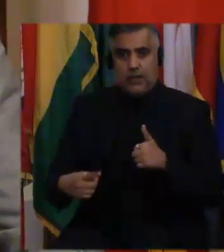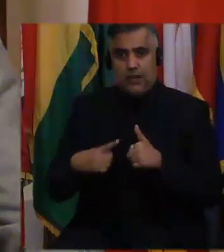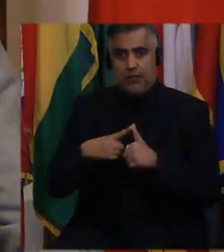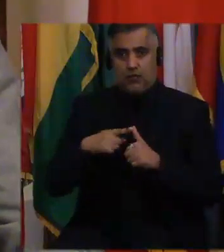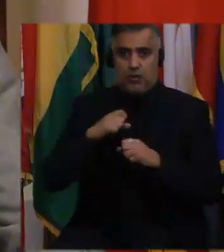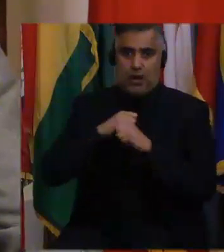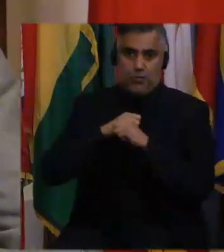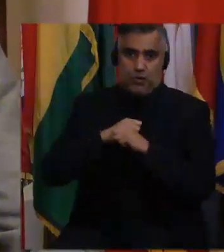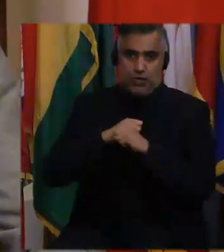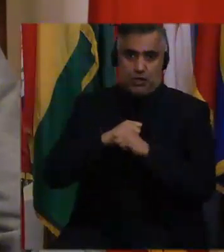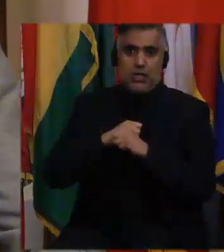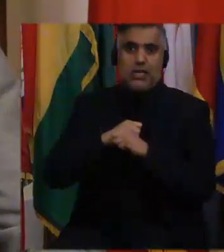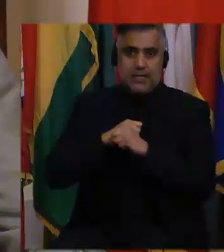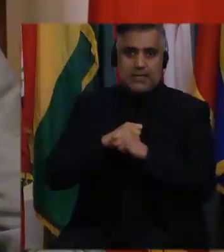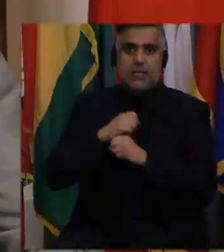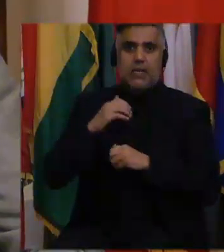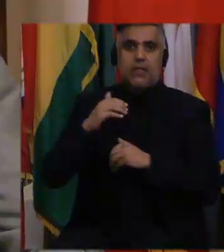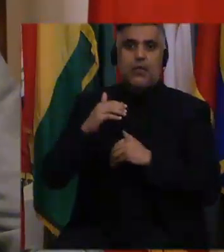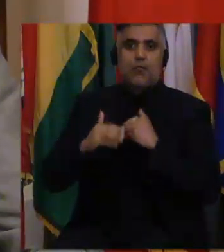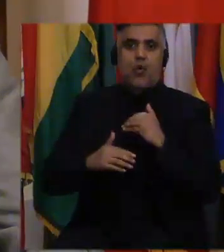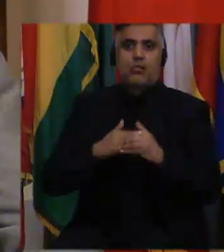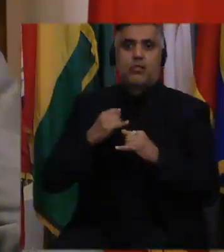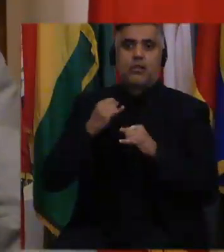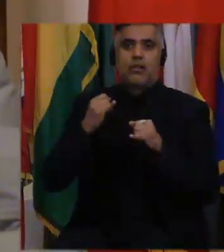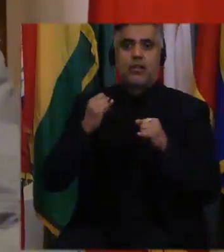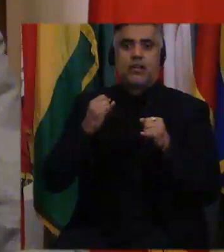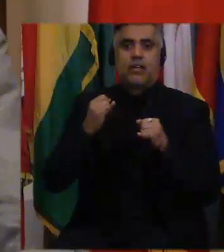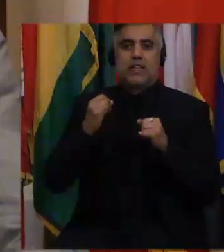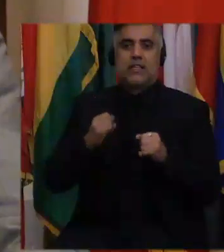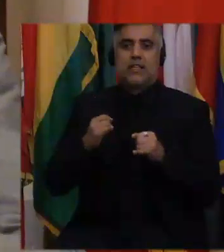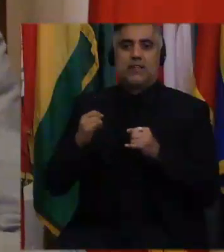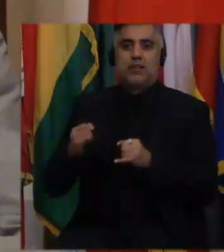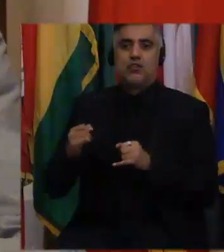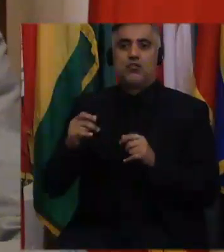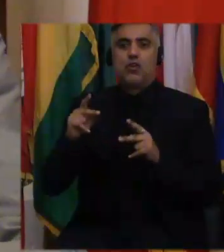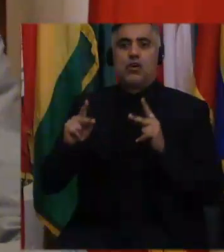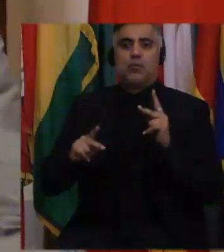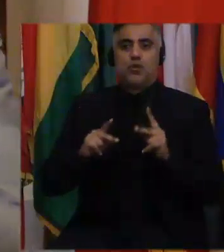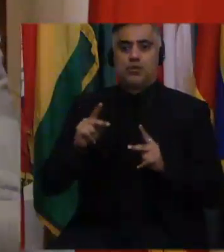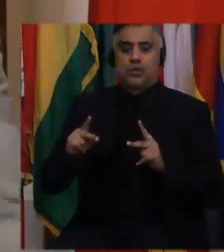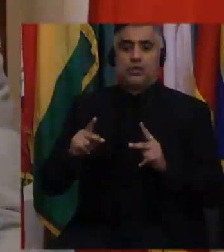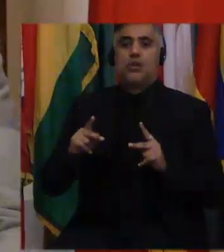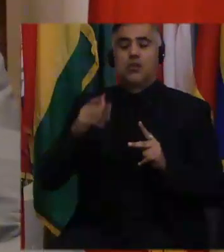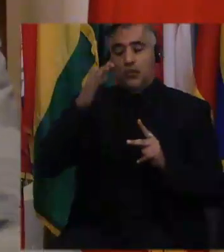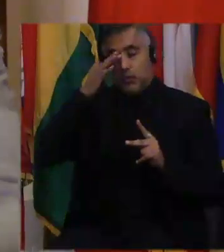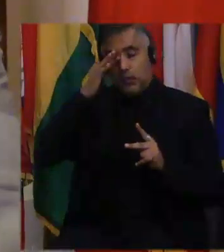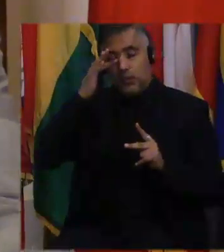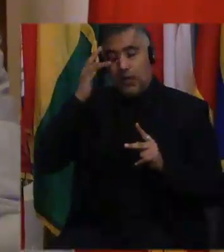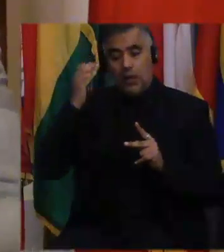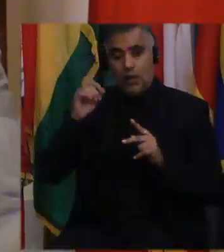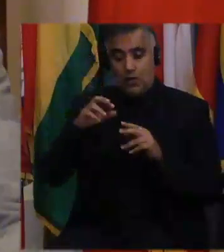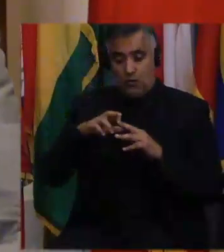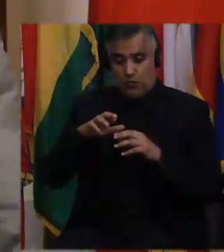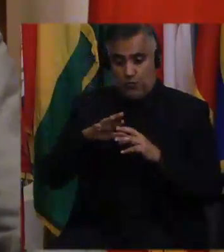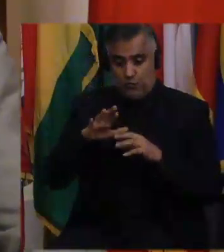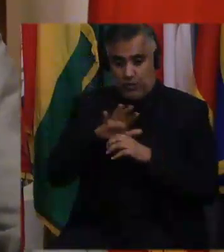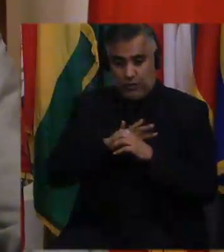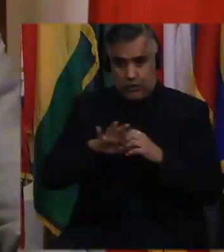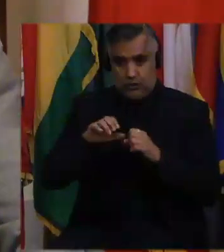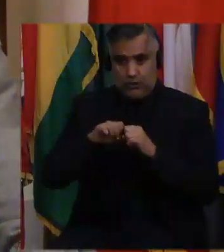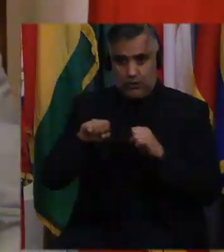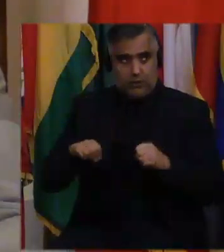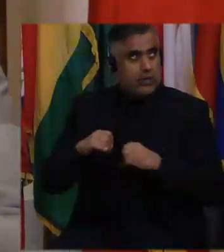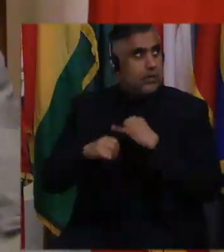el procesamiento de peticiones individuales. Mantenemos un sistema regional, internacional, de protección de los